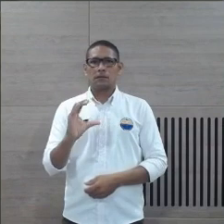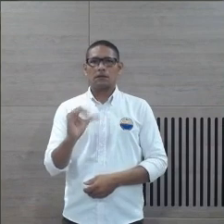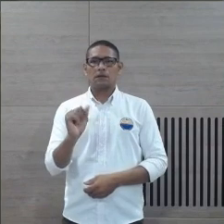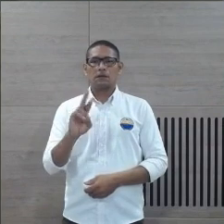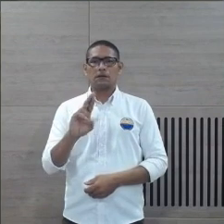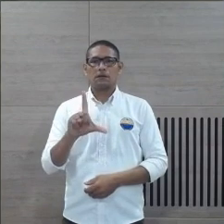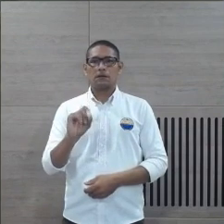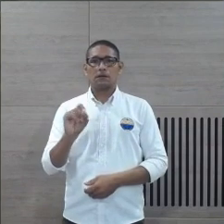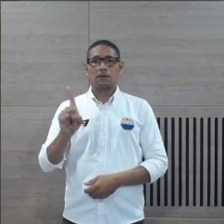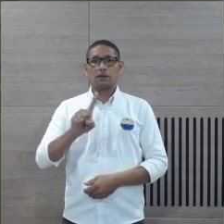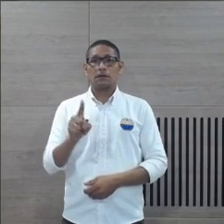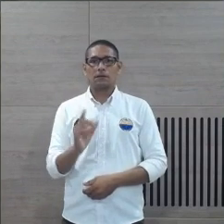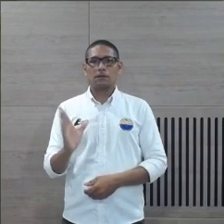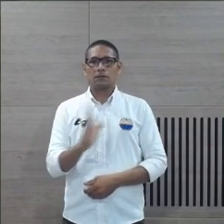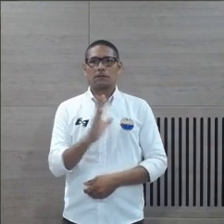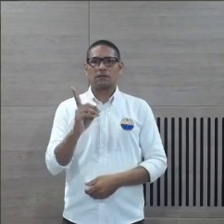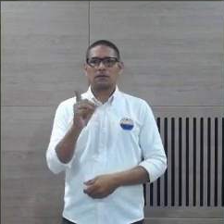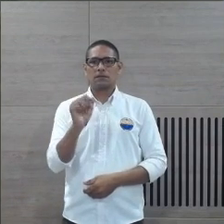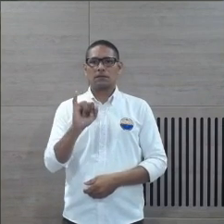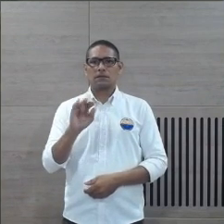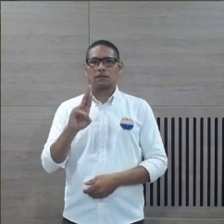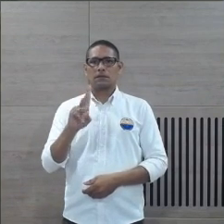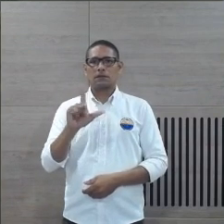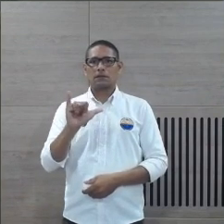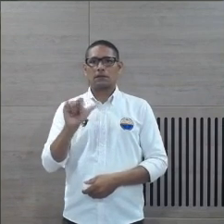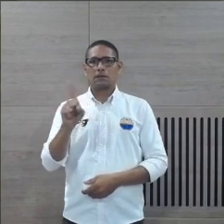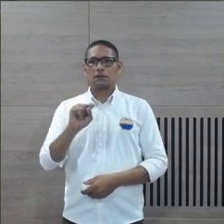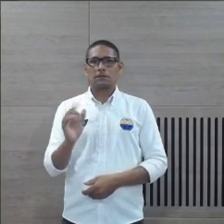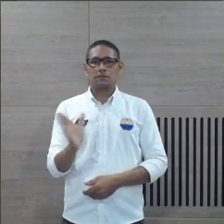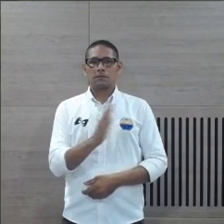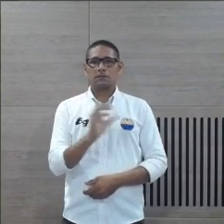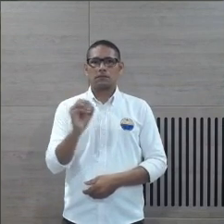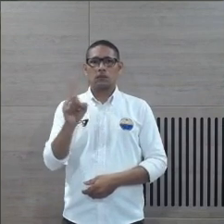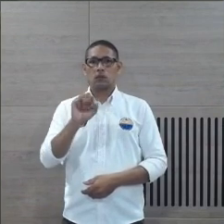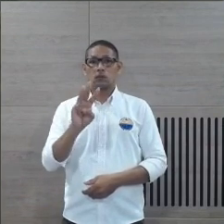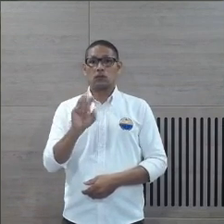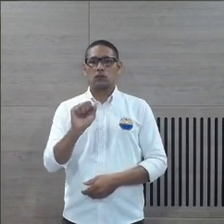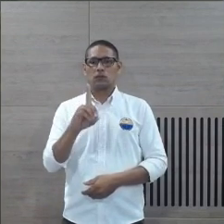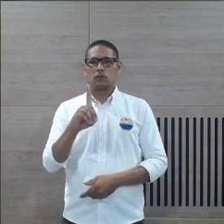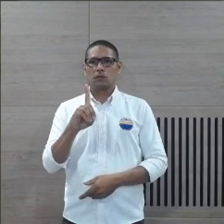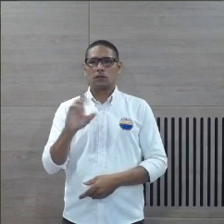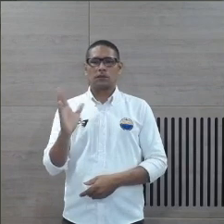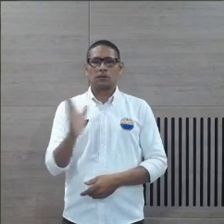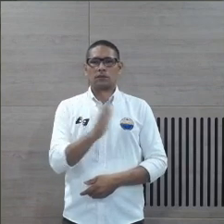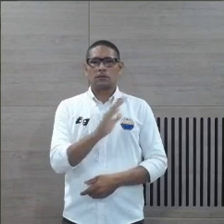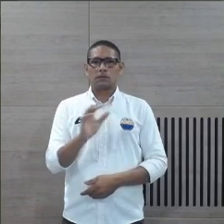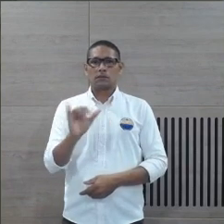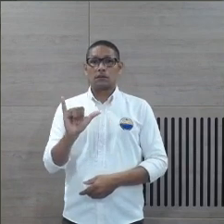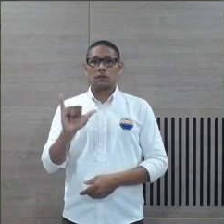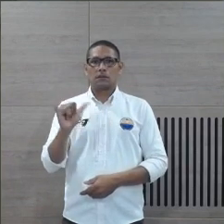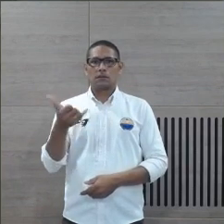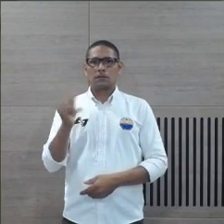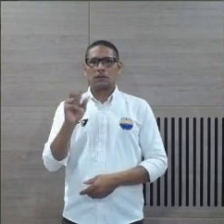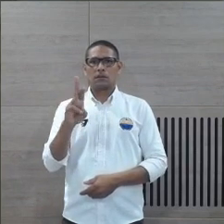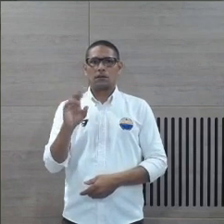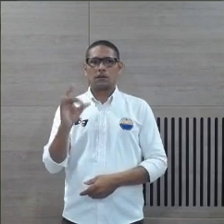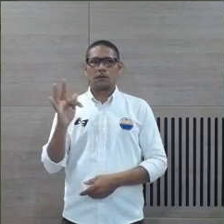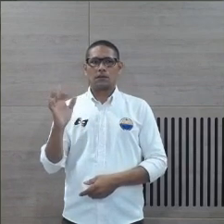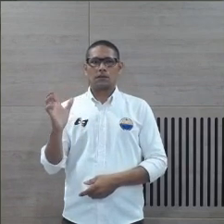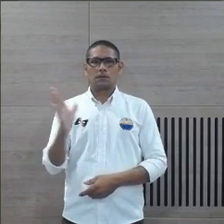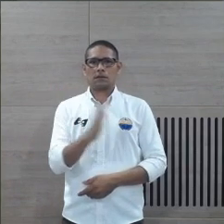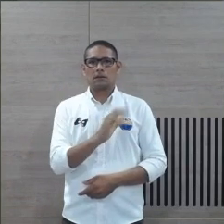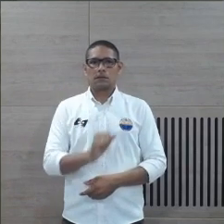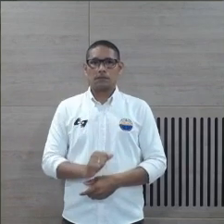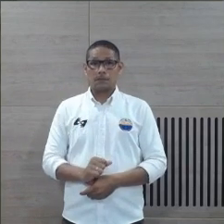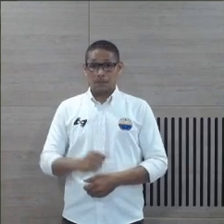Oswald Adrián Alzate López. Lijaret Vanessa Lewis Gutiérrez. Antropólogo. Andrés Fernando Gómez Pertús.